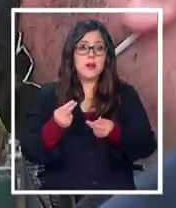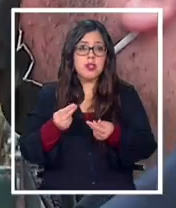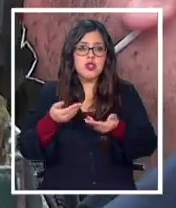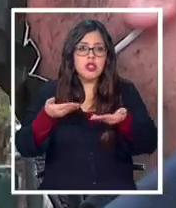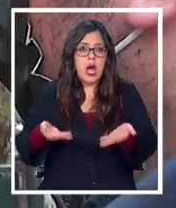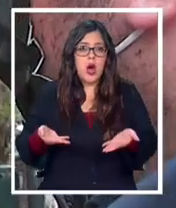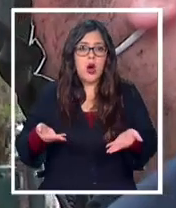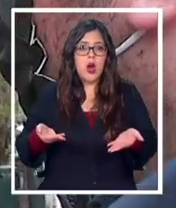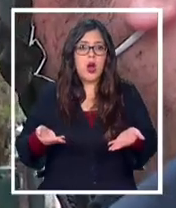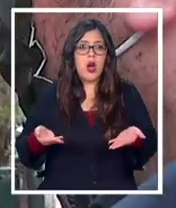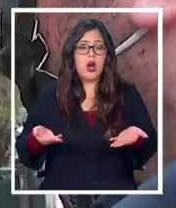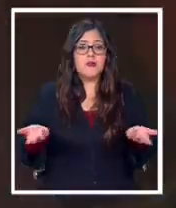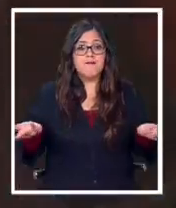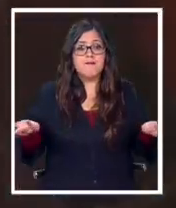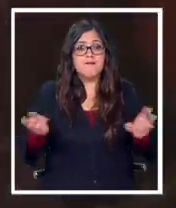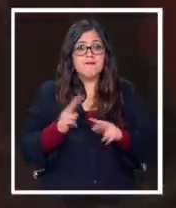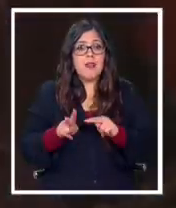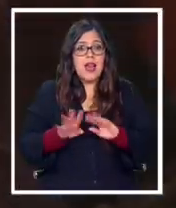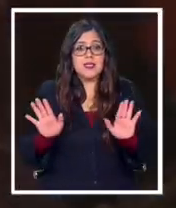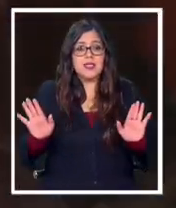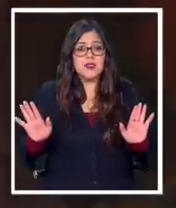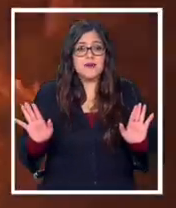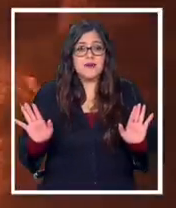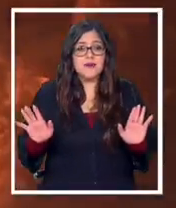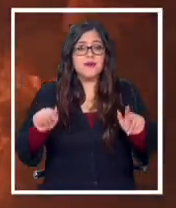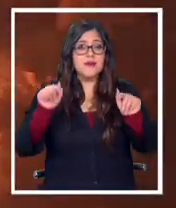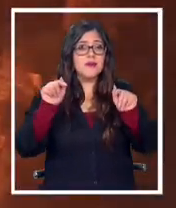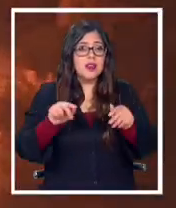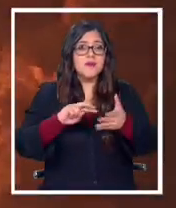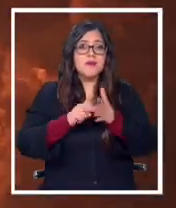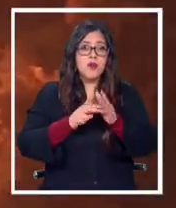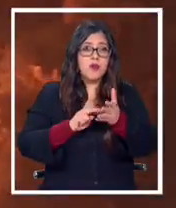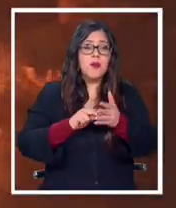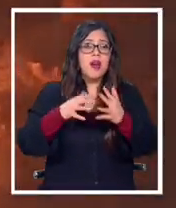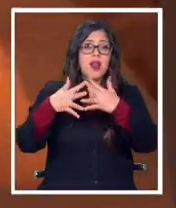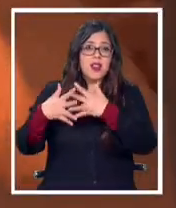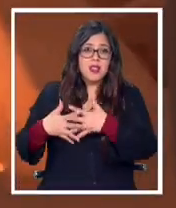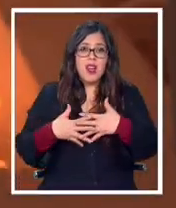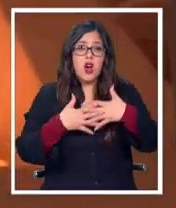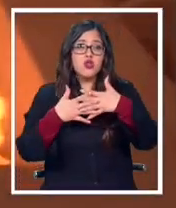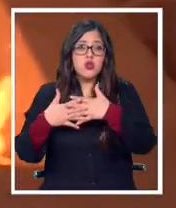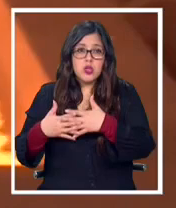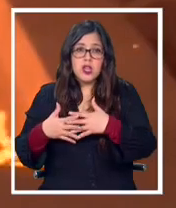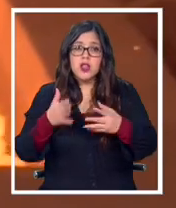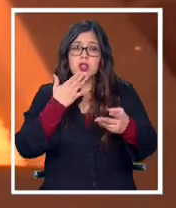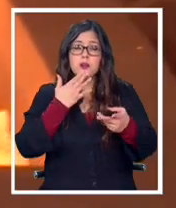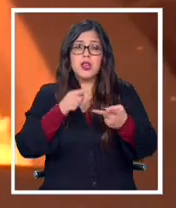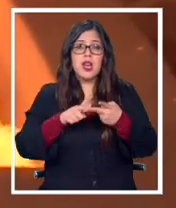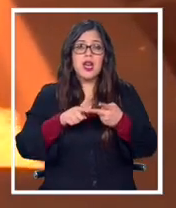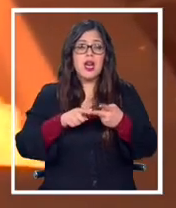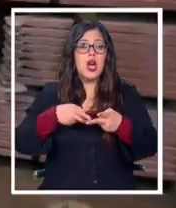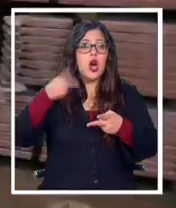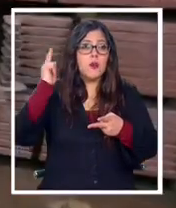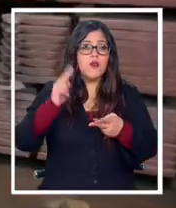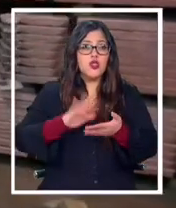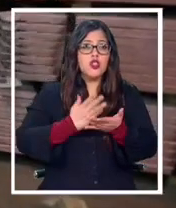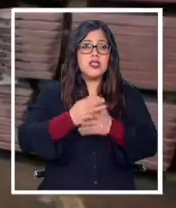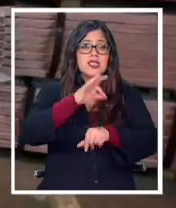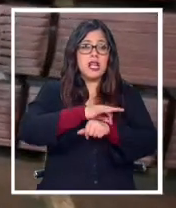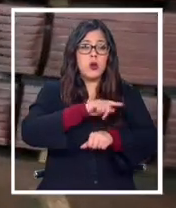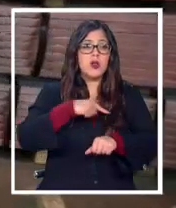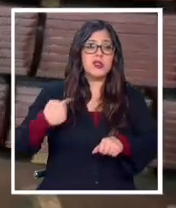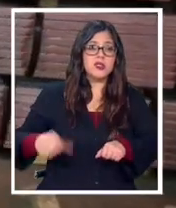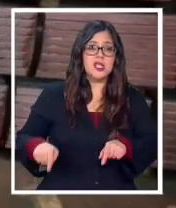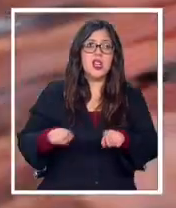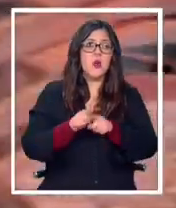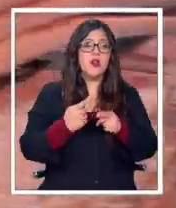ahora nada que hacer. Pues. El fantasma de una recesión en Estados Unidos y nuevas restricciones sanitarias en China que han afectado